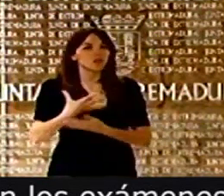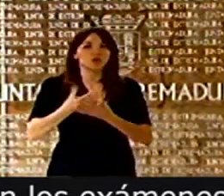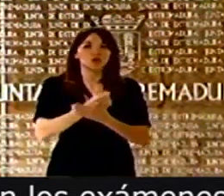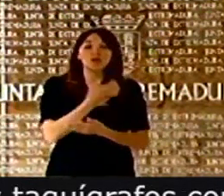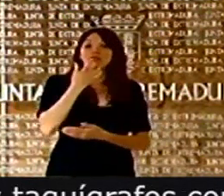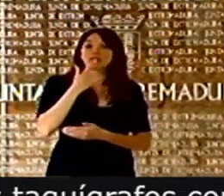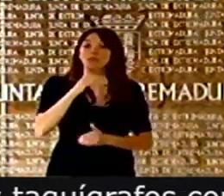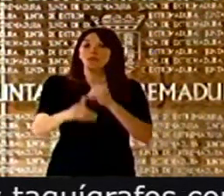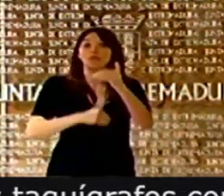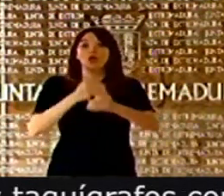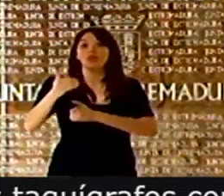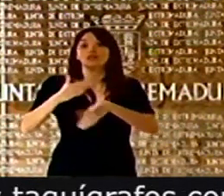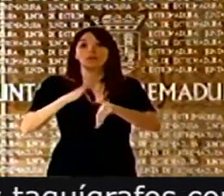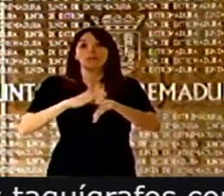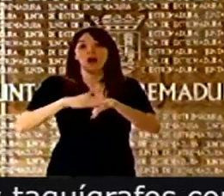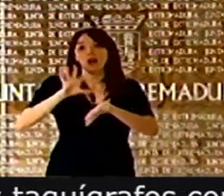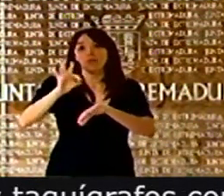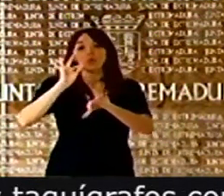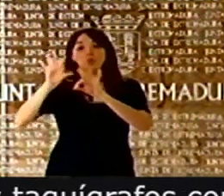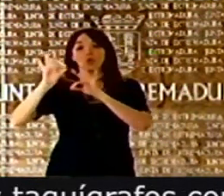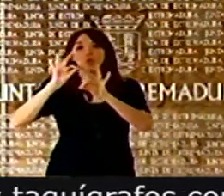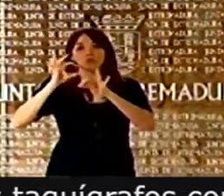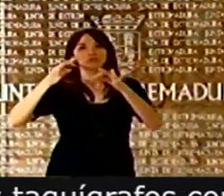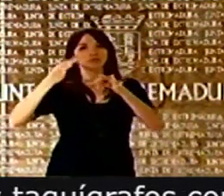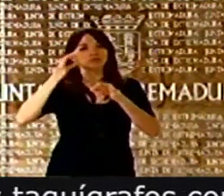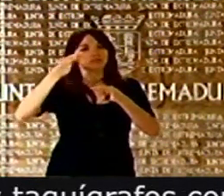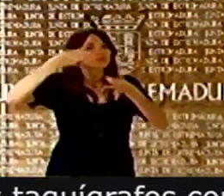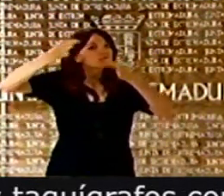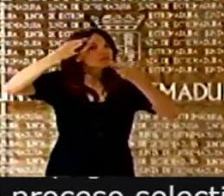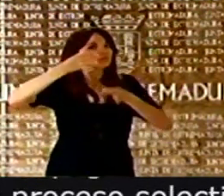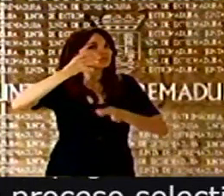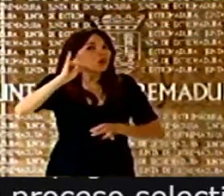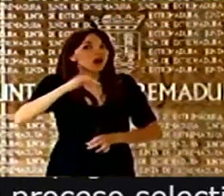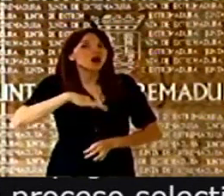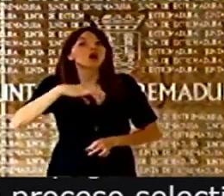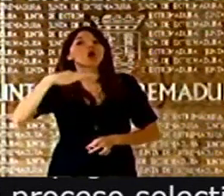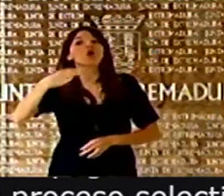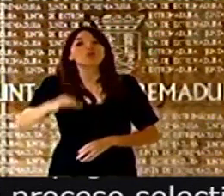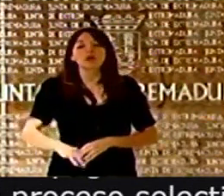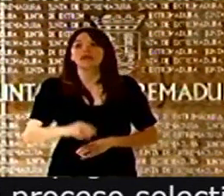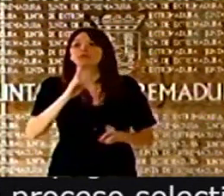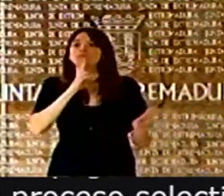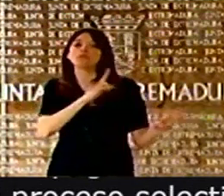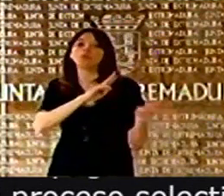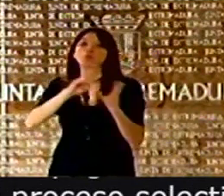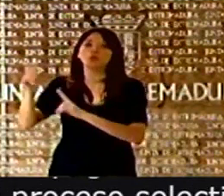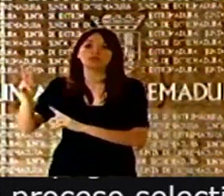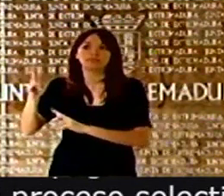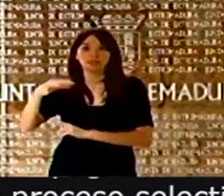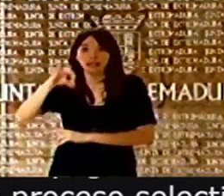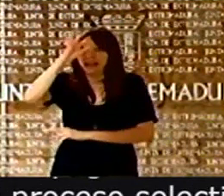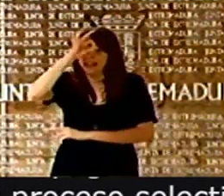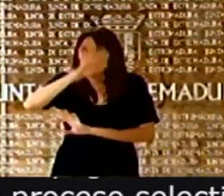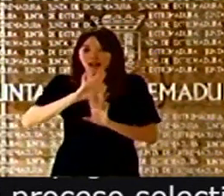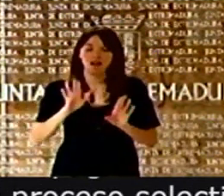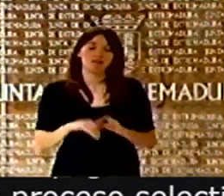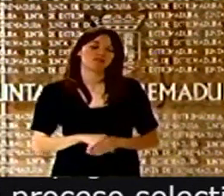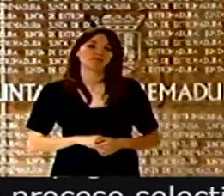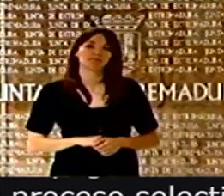proceso selectivo en esta administración, pues igual podemos responderle quiénes son los encargados de hacer los exámenes. No tengo ni idea de eso, ni